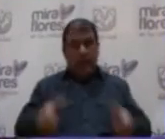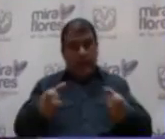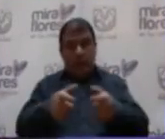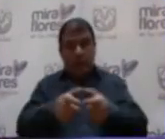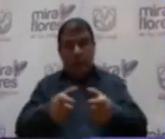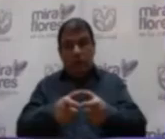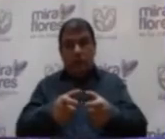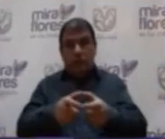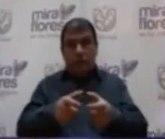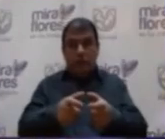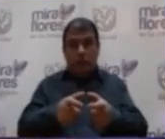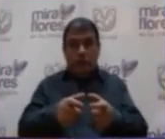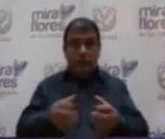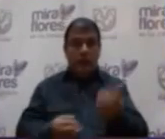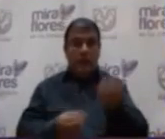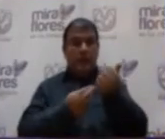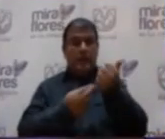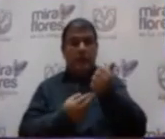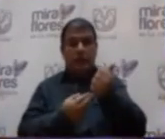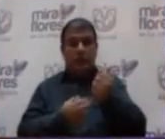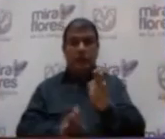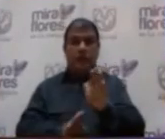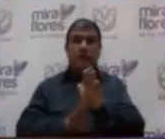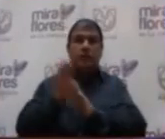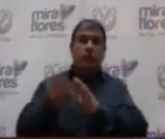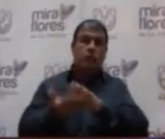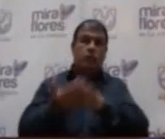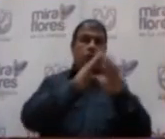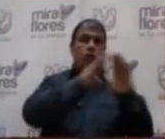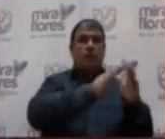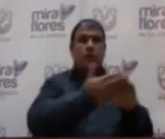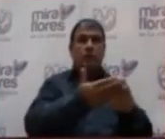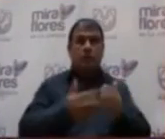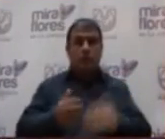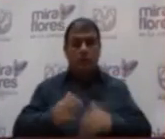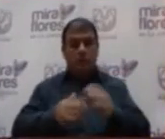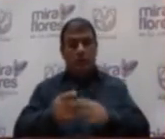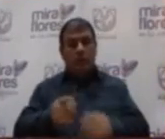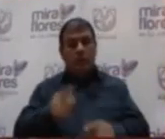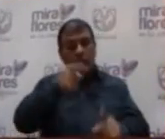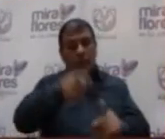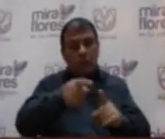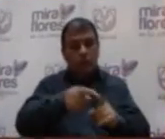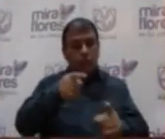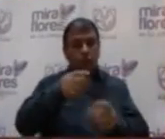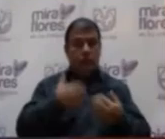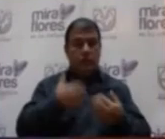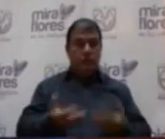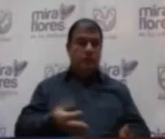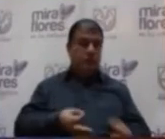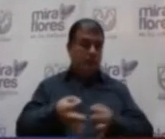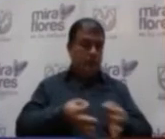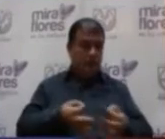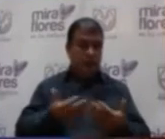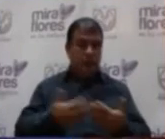de Regidores de Desarrollo Urbano manifesté que uno de los puntos que tratamos fue